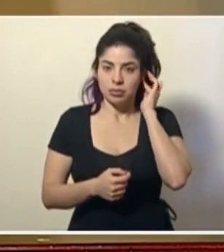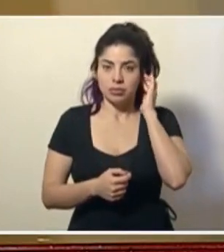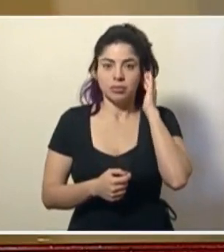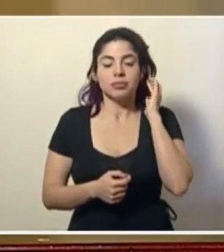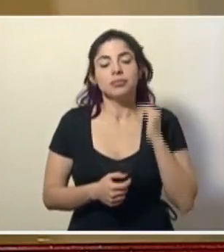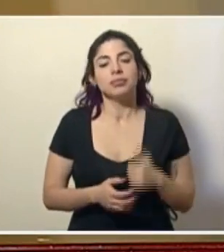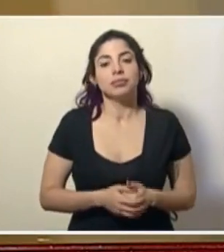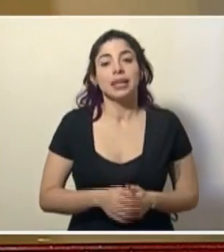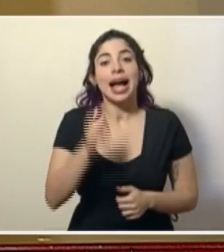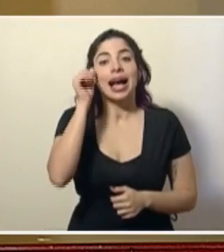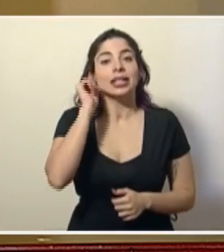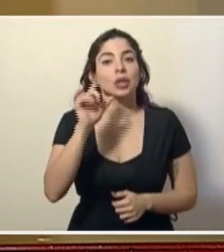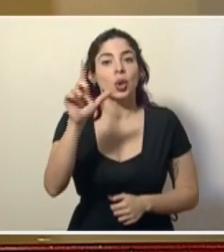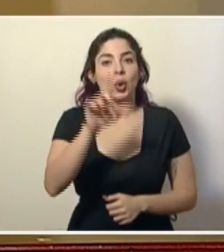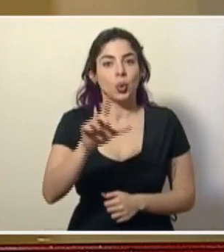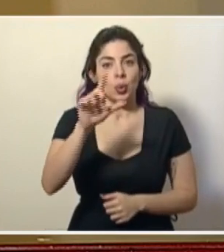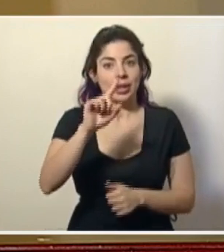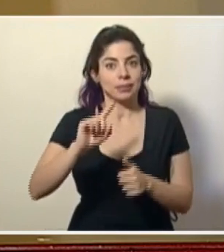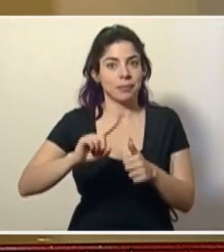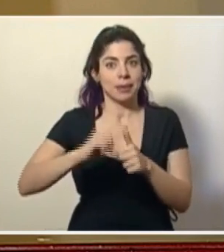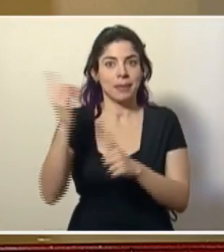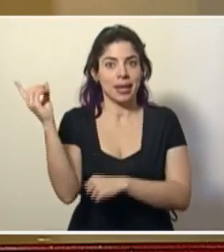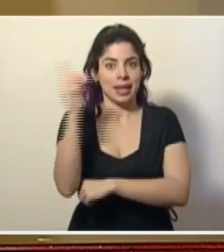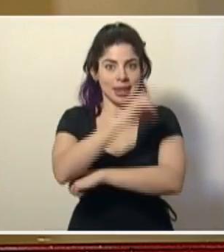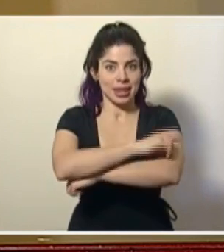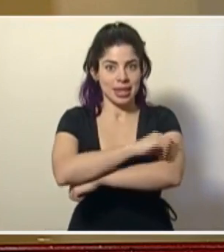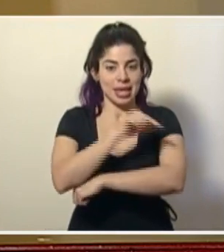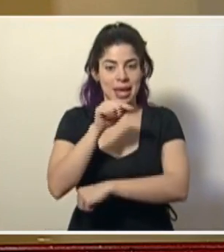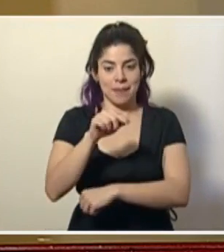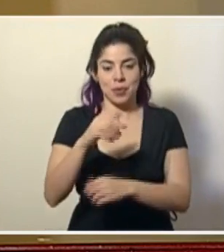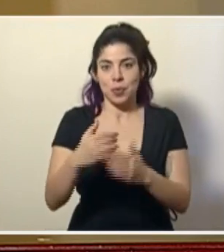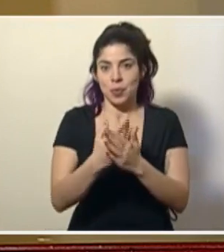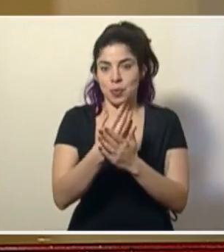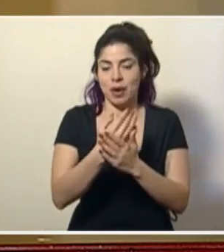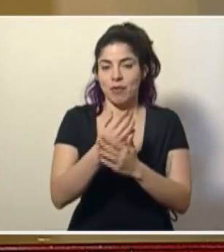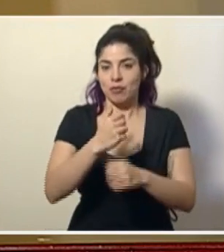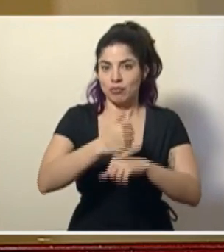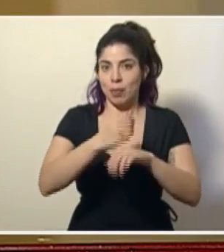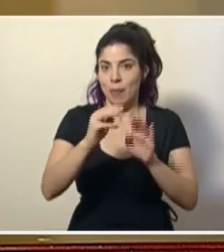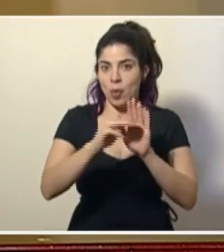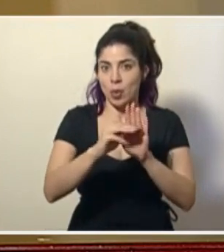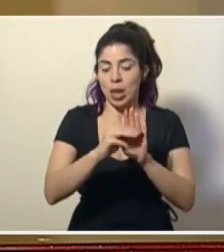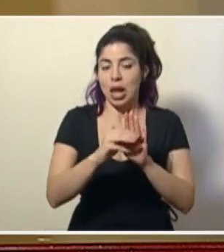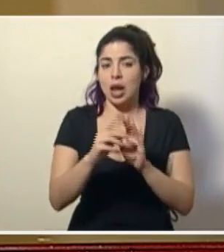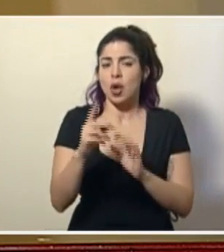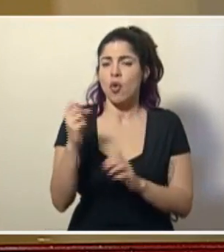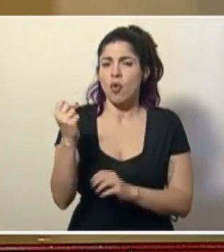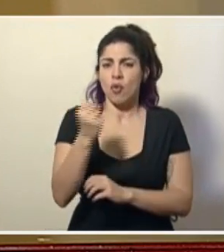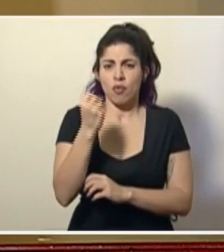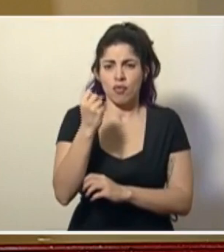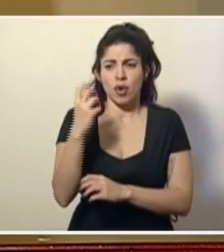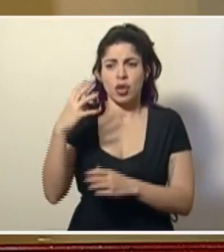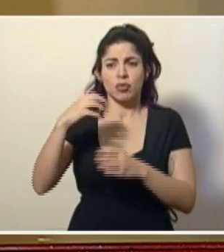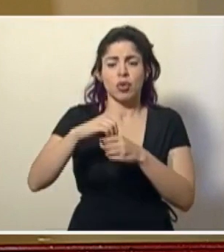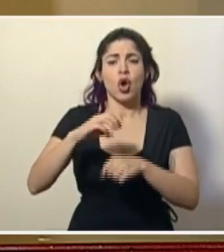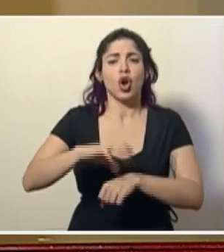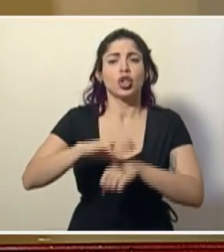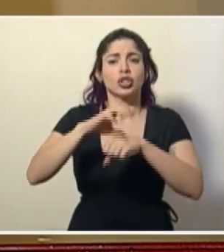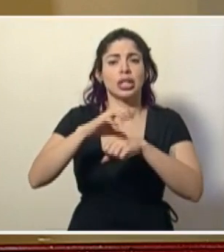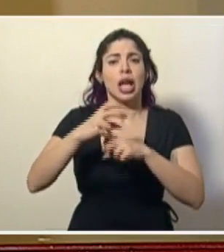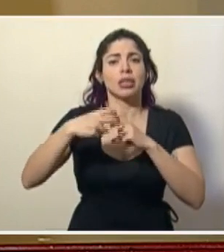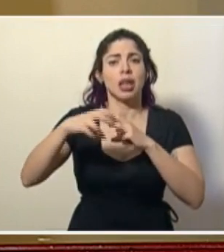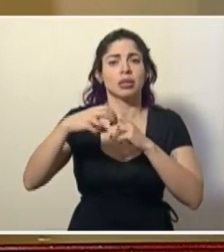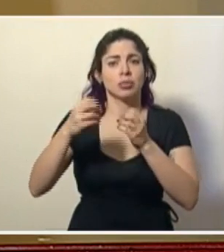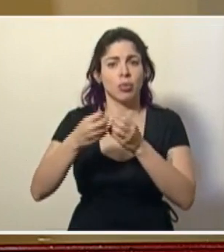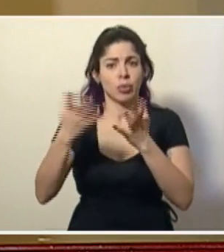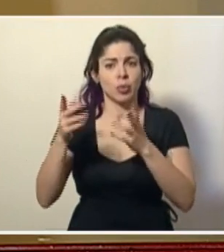Ayer lunes, que era el primer día de este modelo, hubo una intervención muy fuerte del Consejo de Transporte Público,